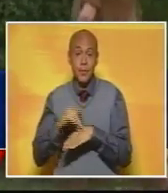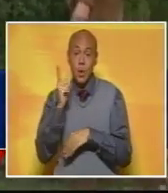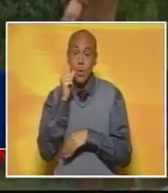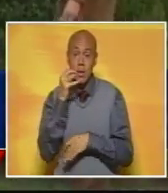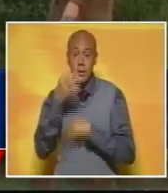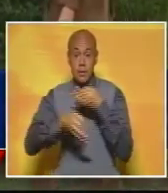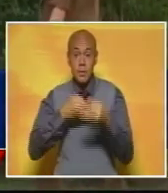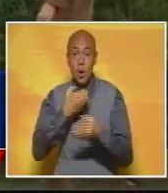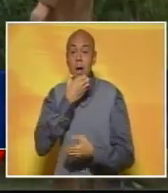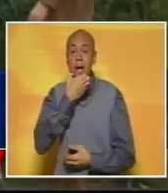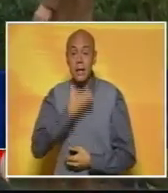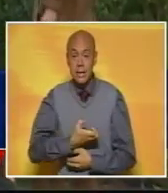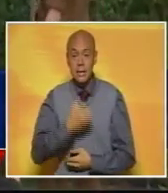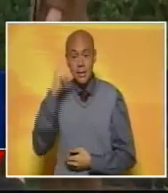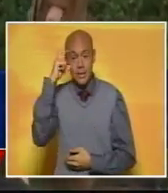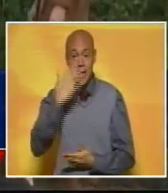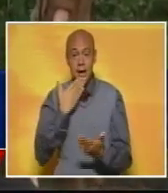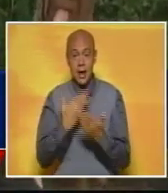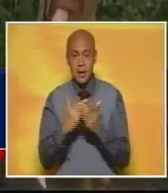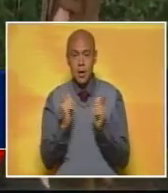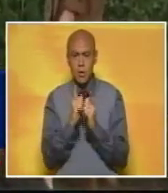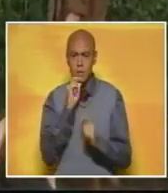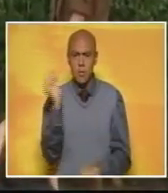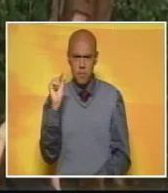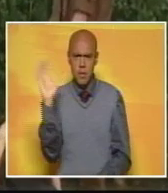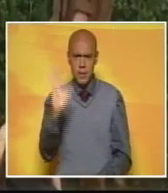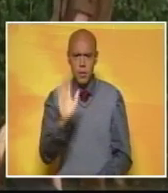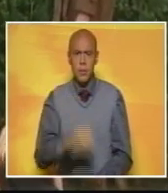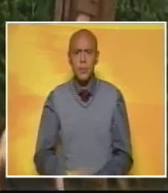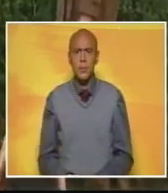de acción de gracias. Los detalles al volver.